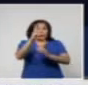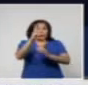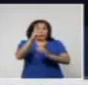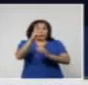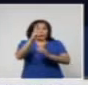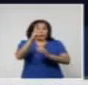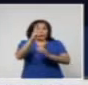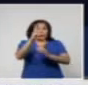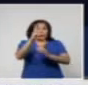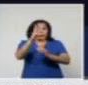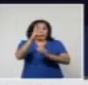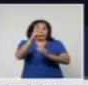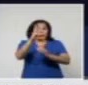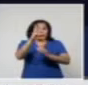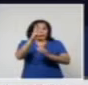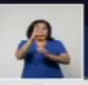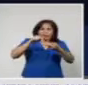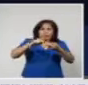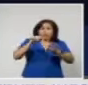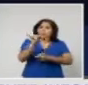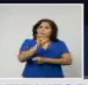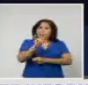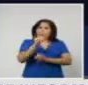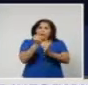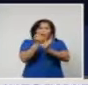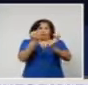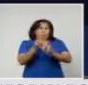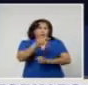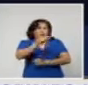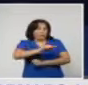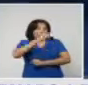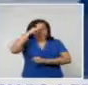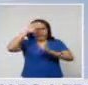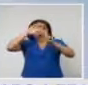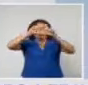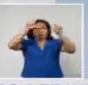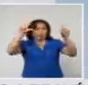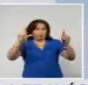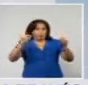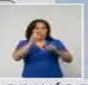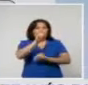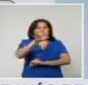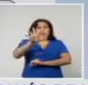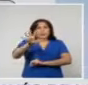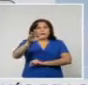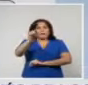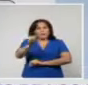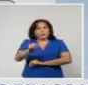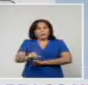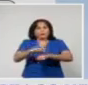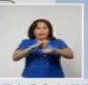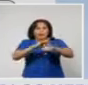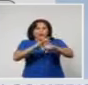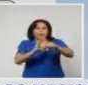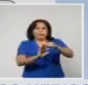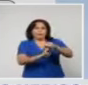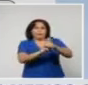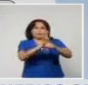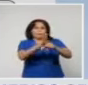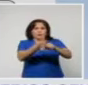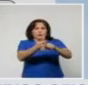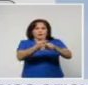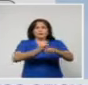3.732 muestras, se diagnosticaron ayer en Cuba 25 personas con la